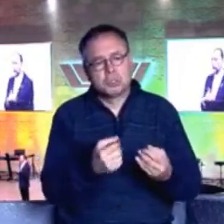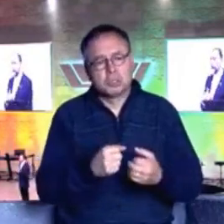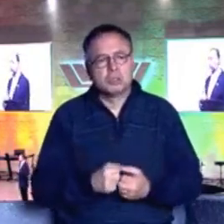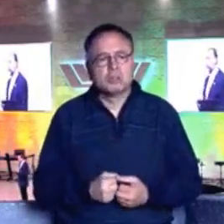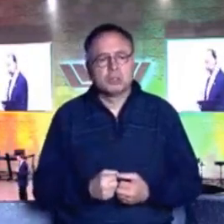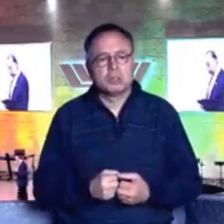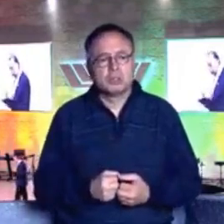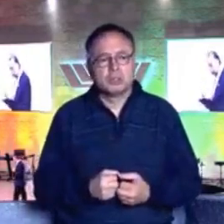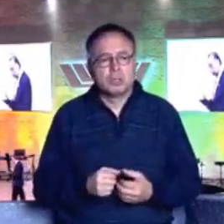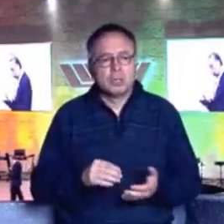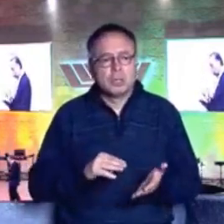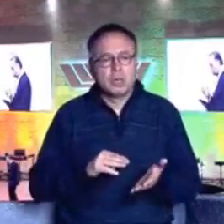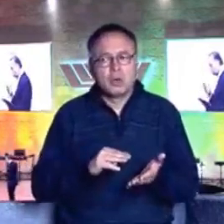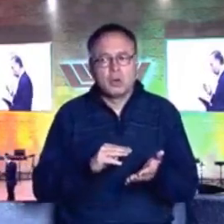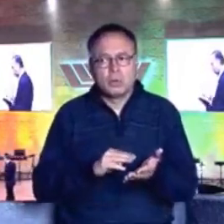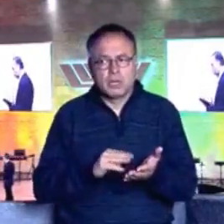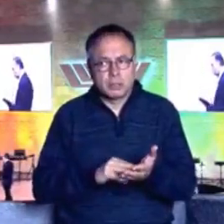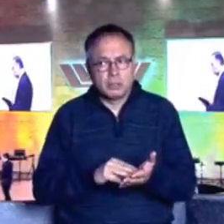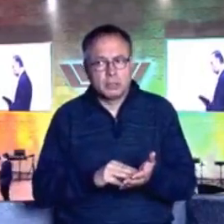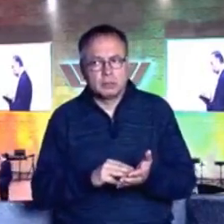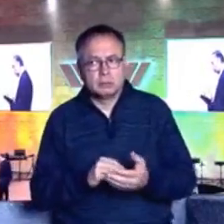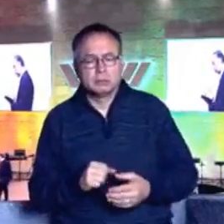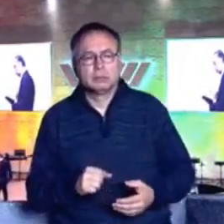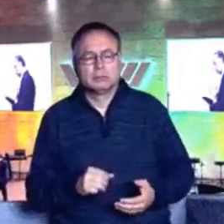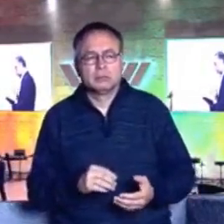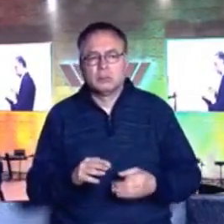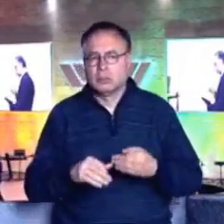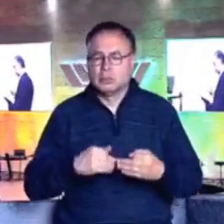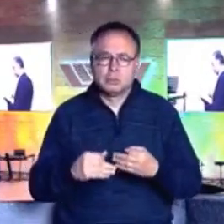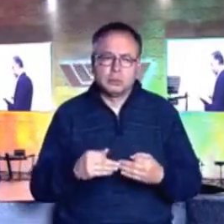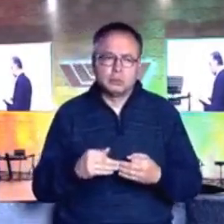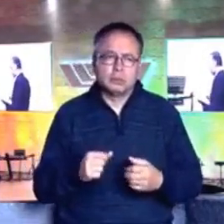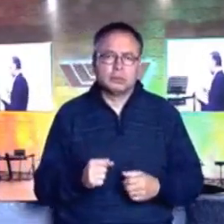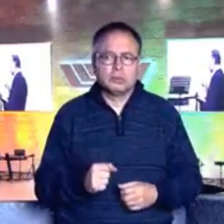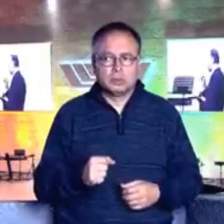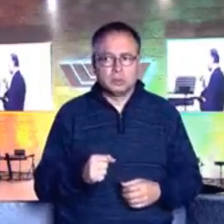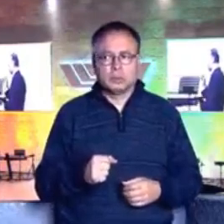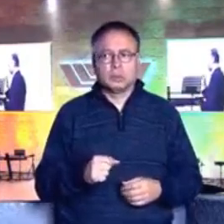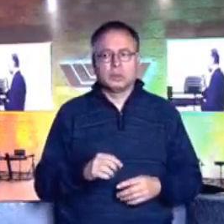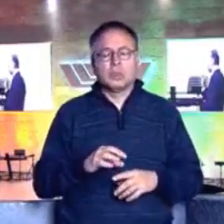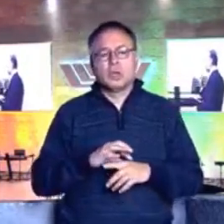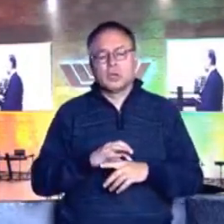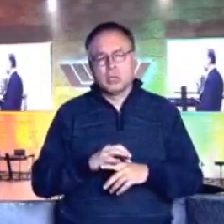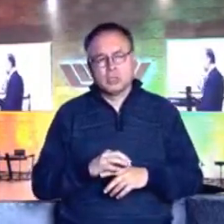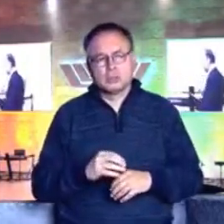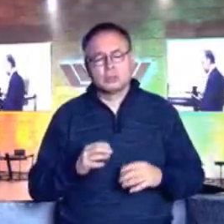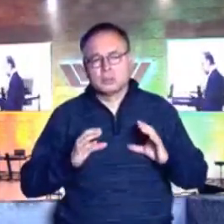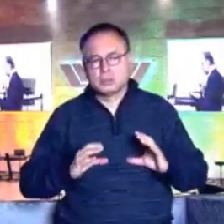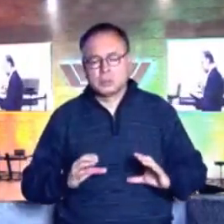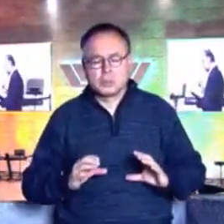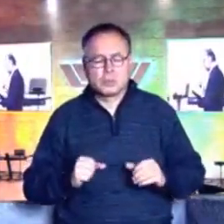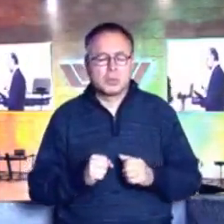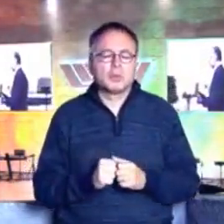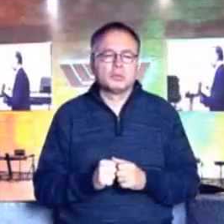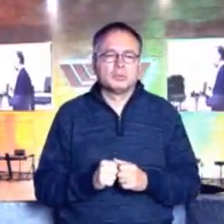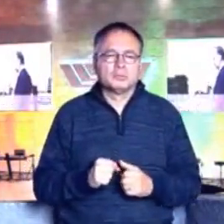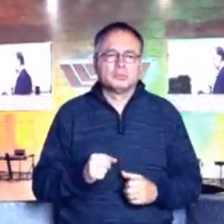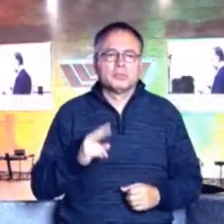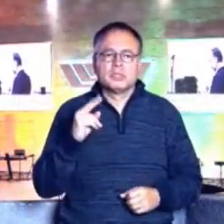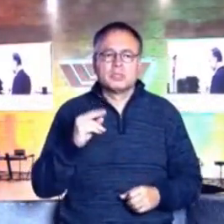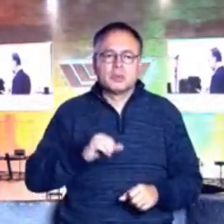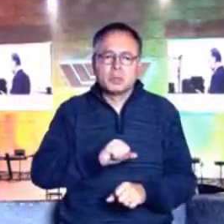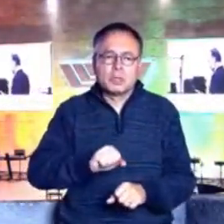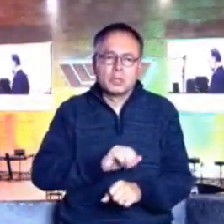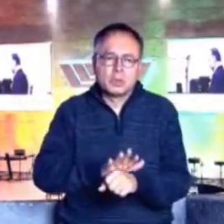en segunda de Corintios capítulo 9 versículo 10 fíjate qué bonito versículo es este segunda de Corintios 99:10